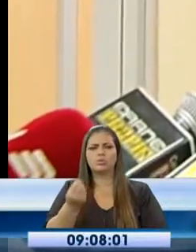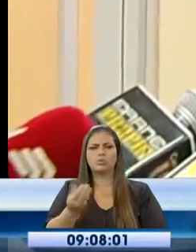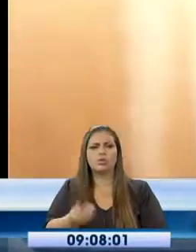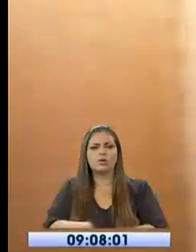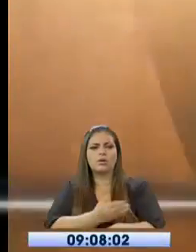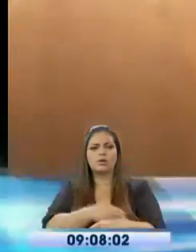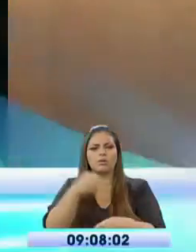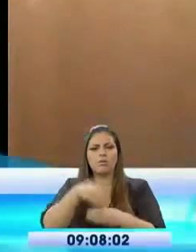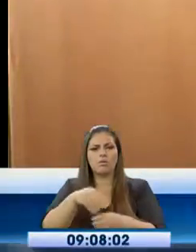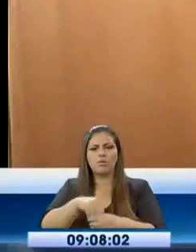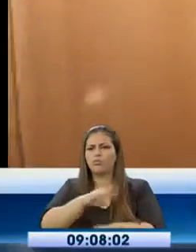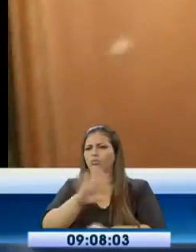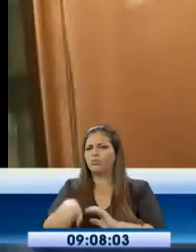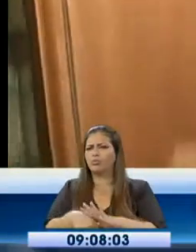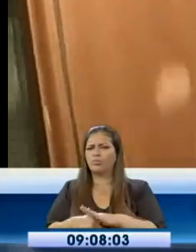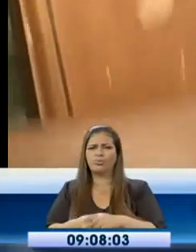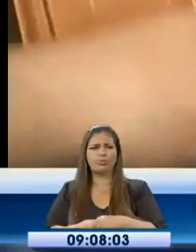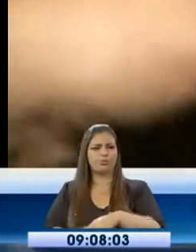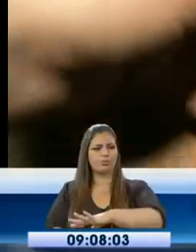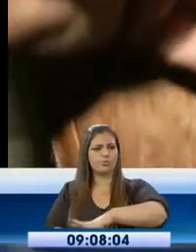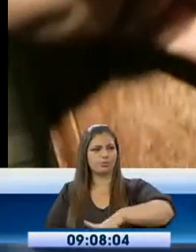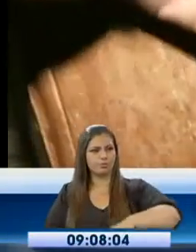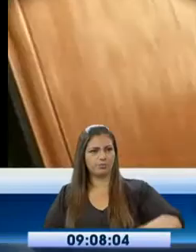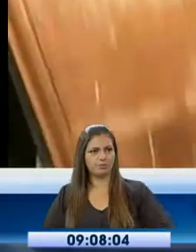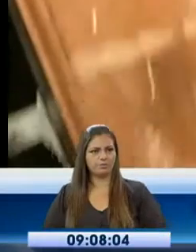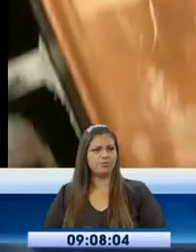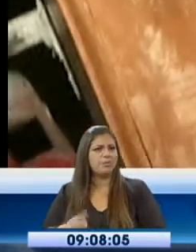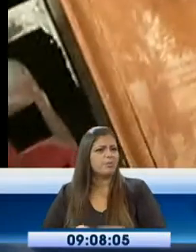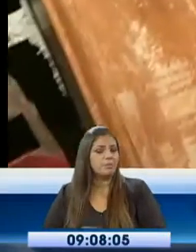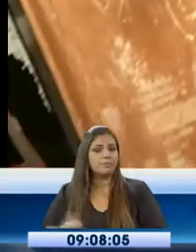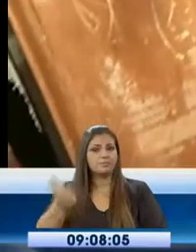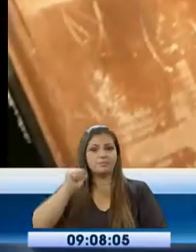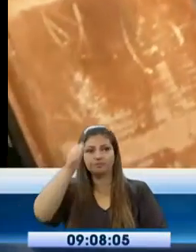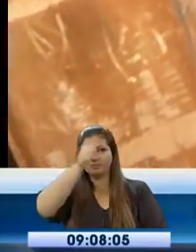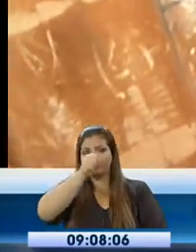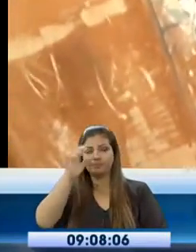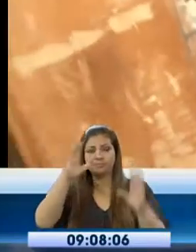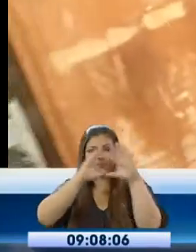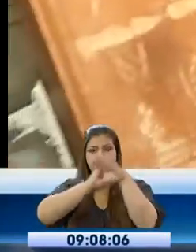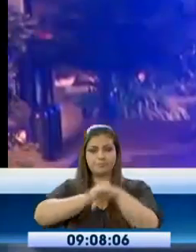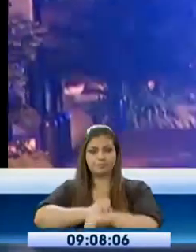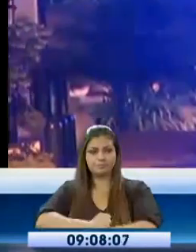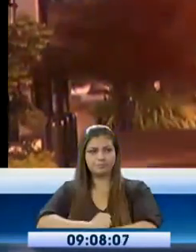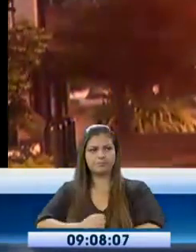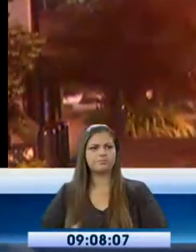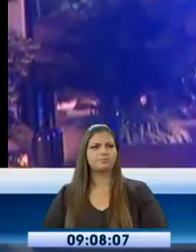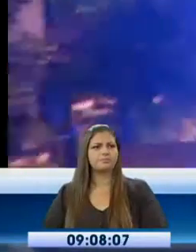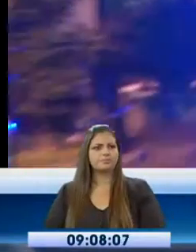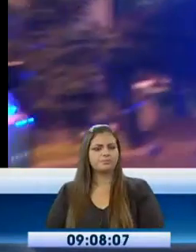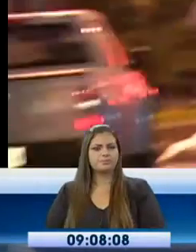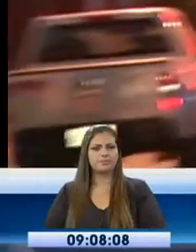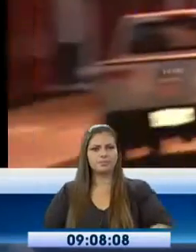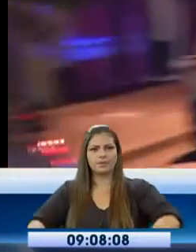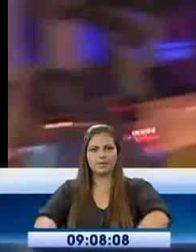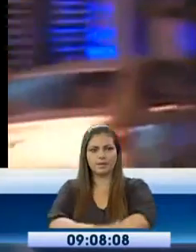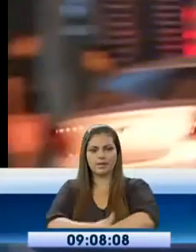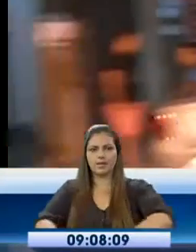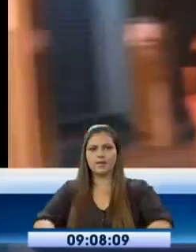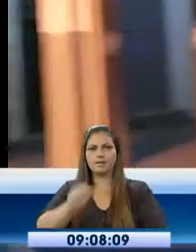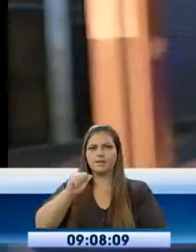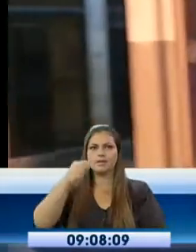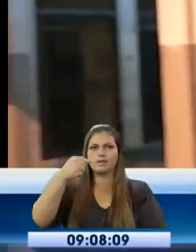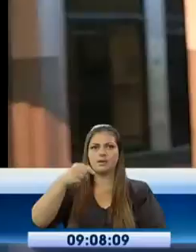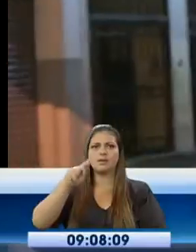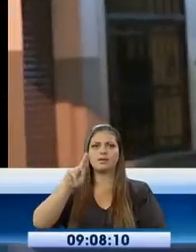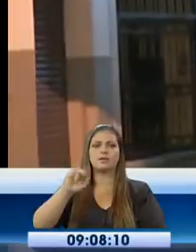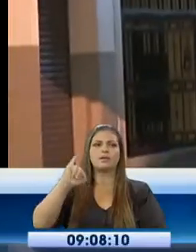ahí. El atraco se registró la noche del domingo. El condominio está ubicado entre las calles Padre Aguirre y